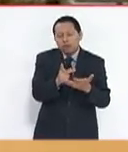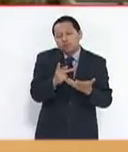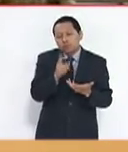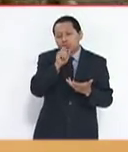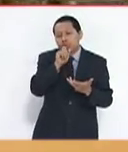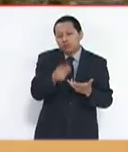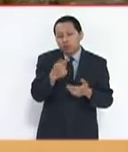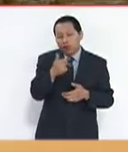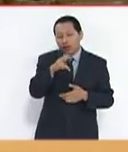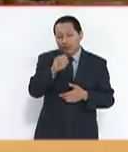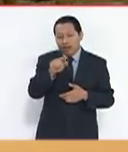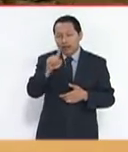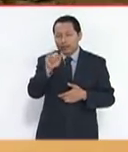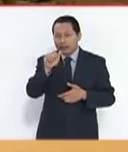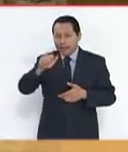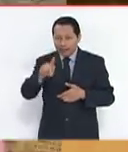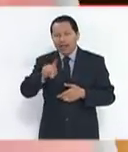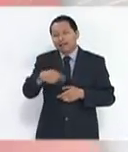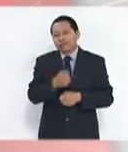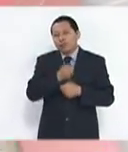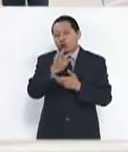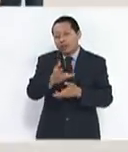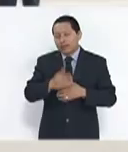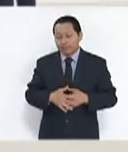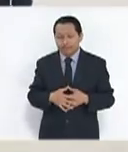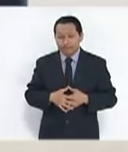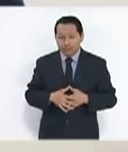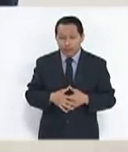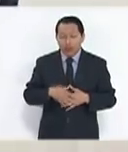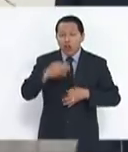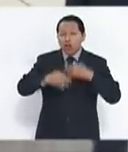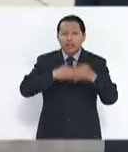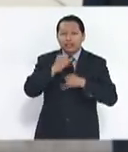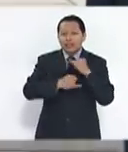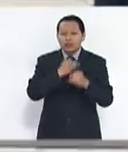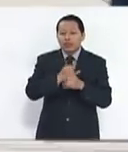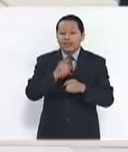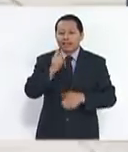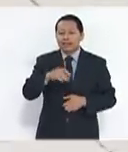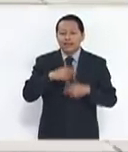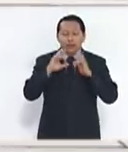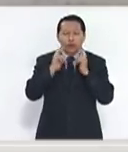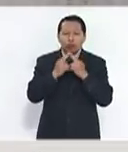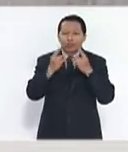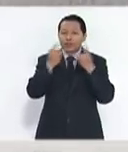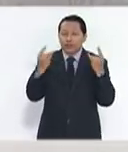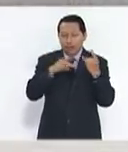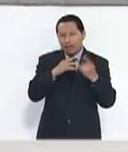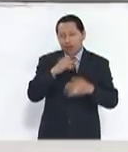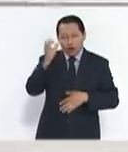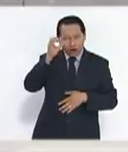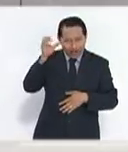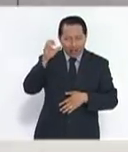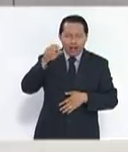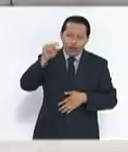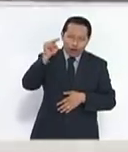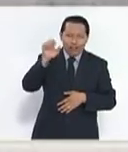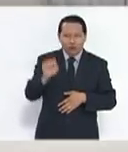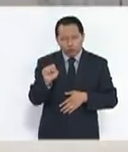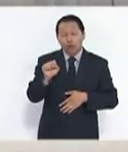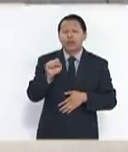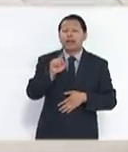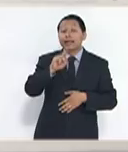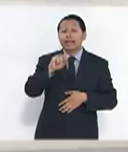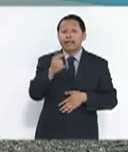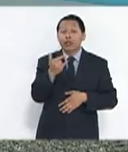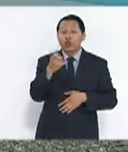que haga esto Gabriel Said porque él es un poeta. En noticias internacionales, reunión histórica entre ambas Coreas. Kim Jong-un